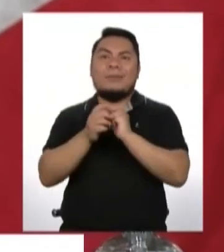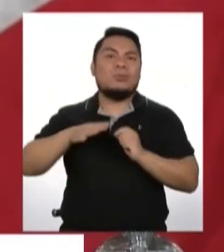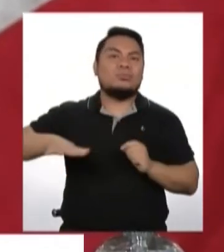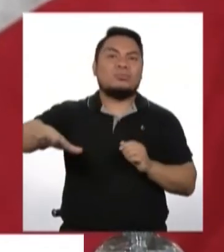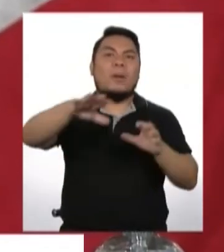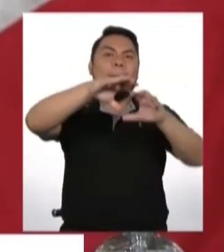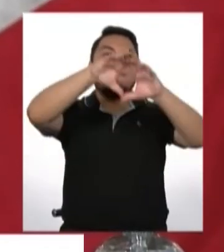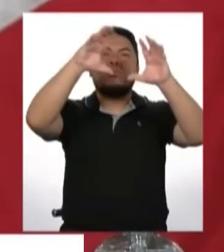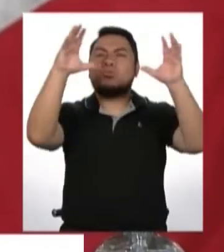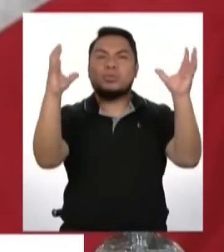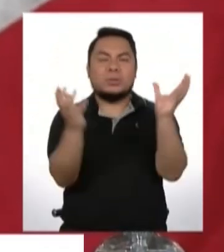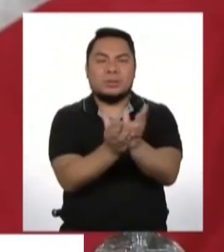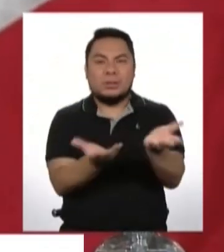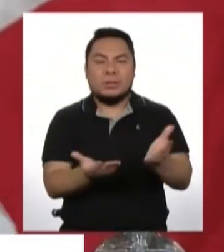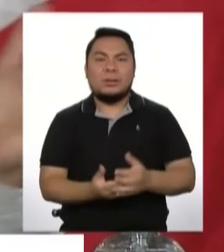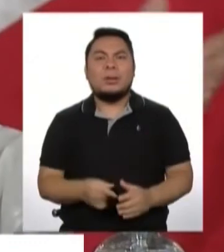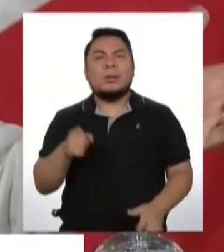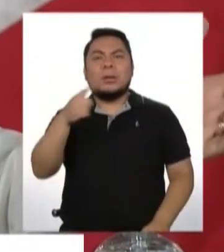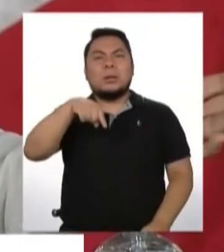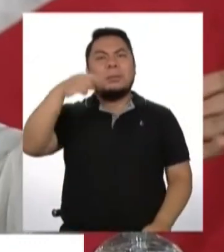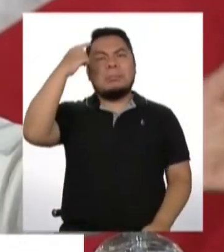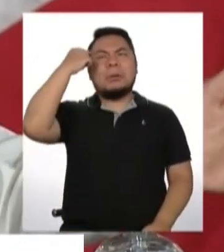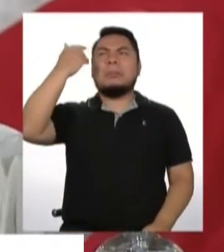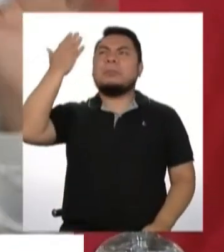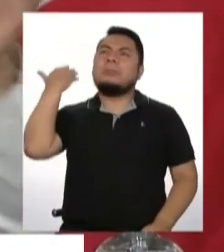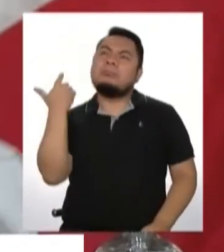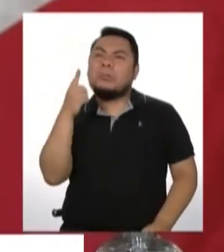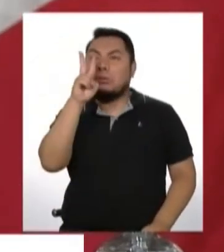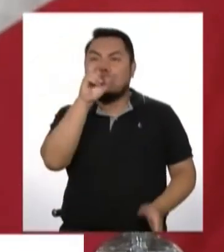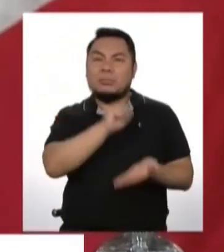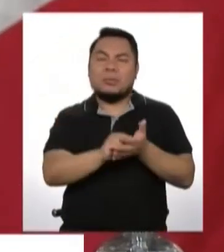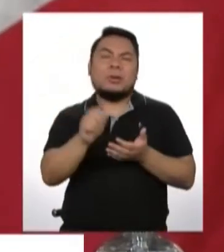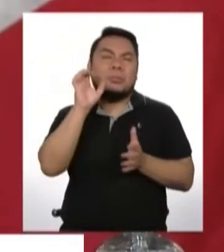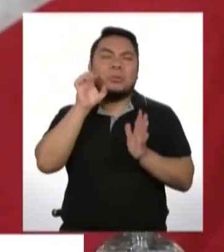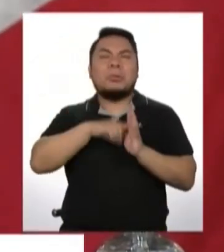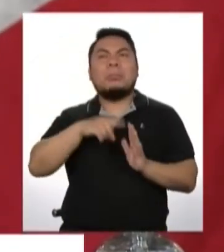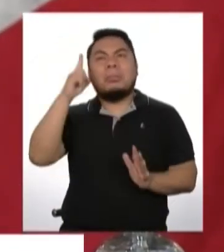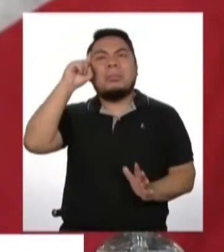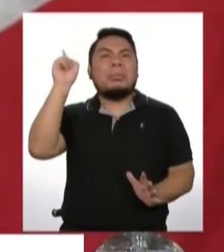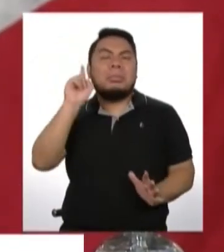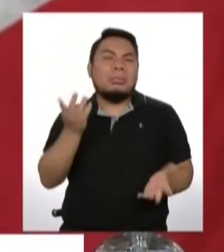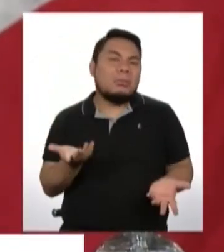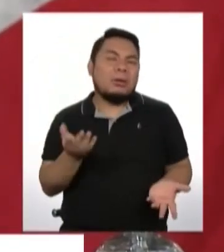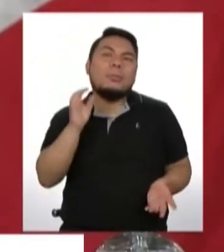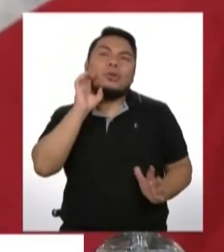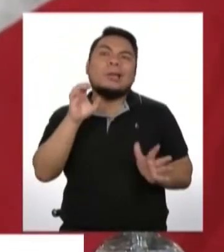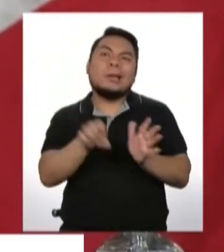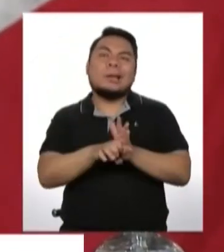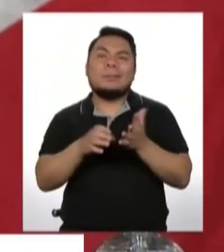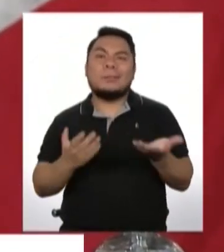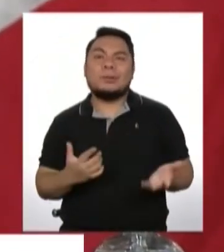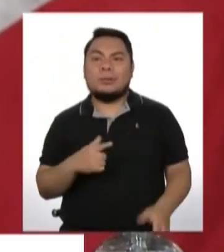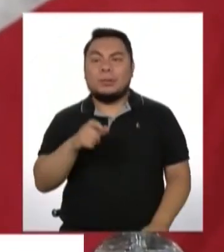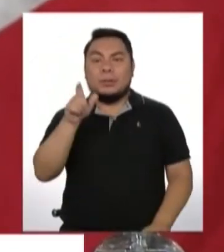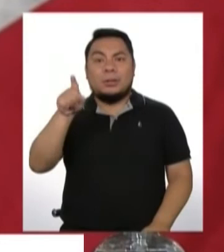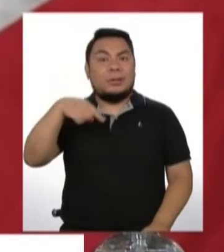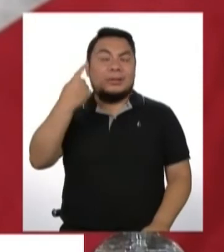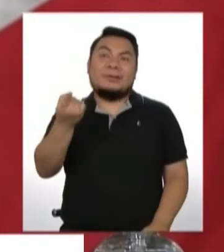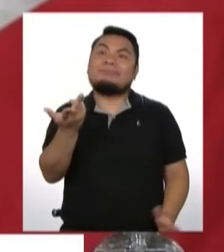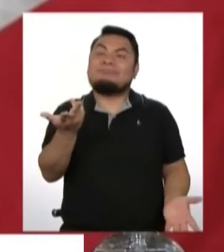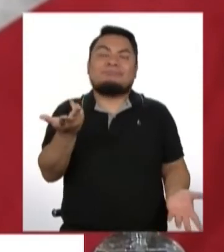nivel mundial. ¿Quién iba a pensar hace solamente 2 meses, por ejemplo, que un